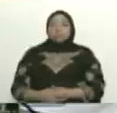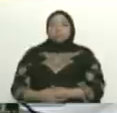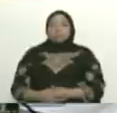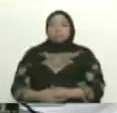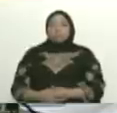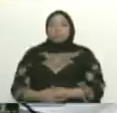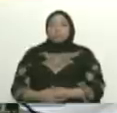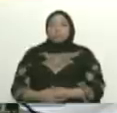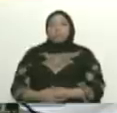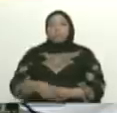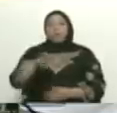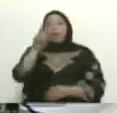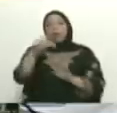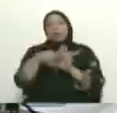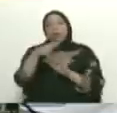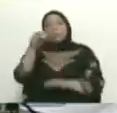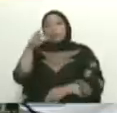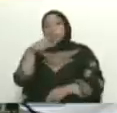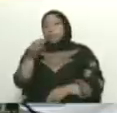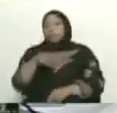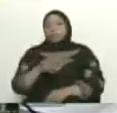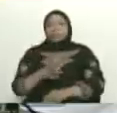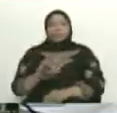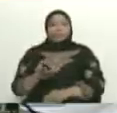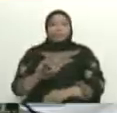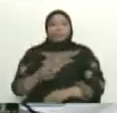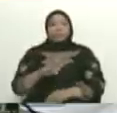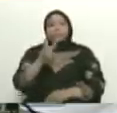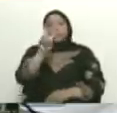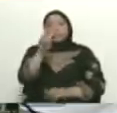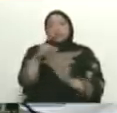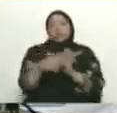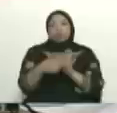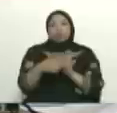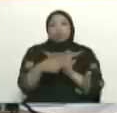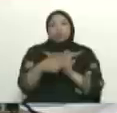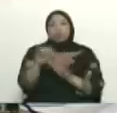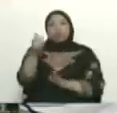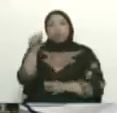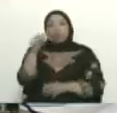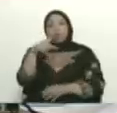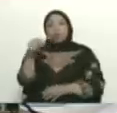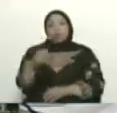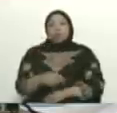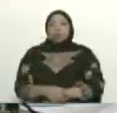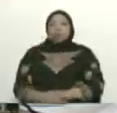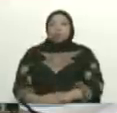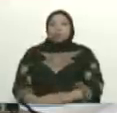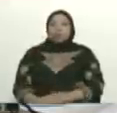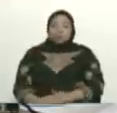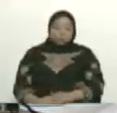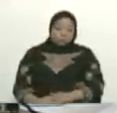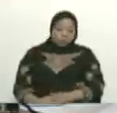La del 2020 no. La del 2010 no.